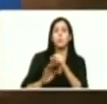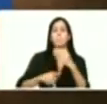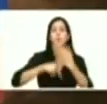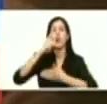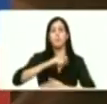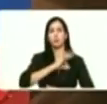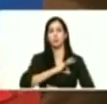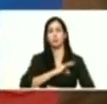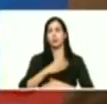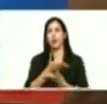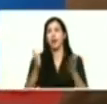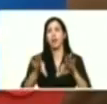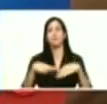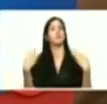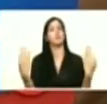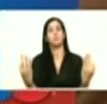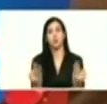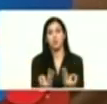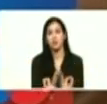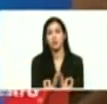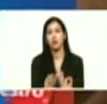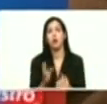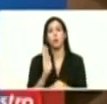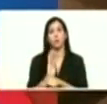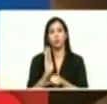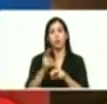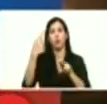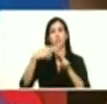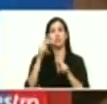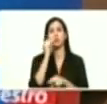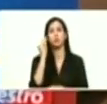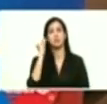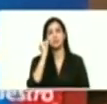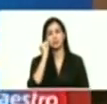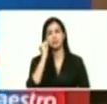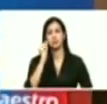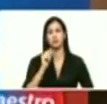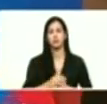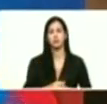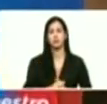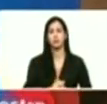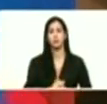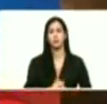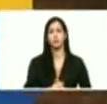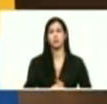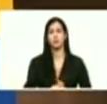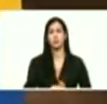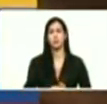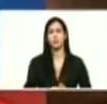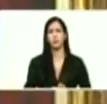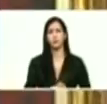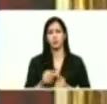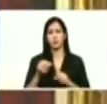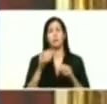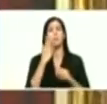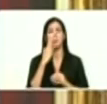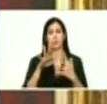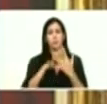a la familia de protección a los niños y niñas de protección a las madres del barrio